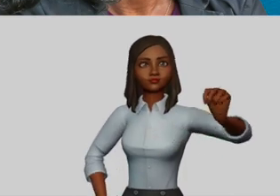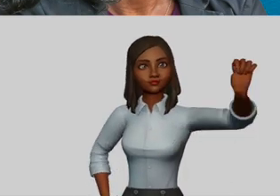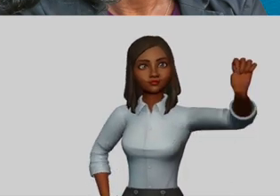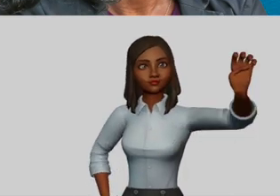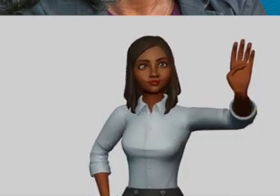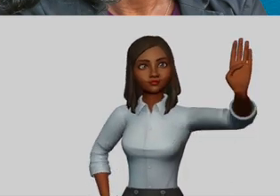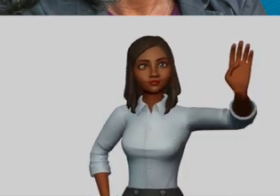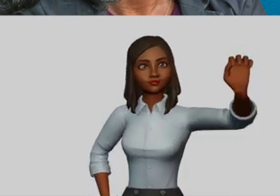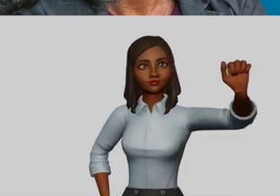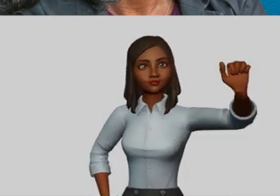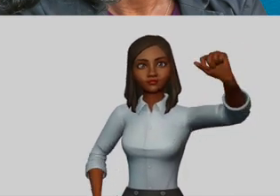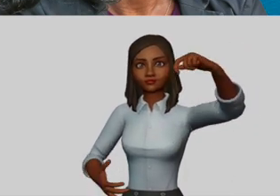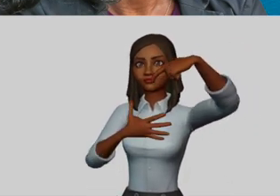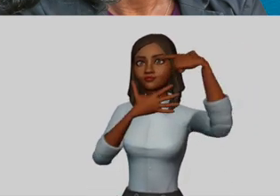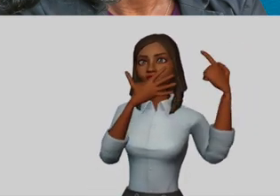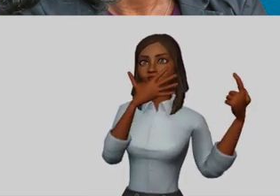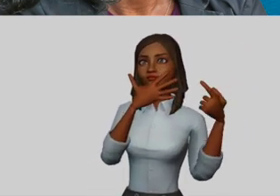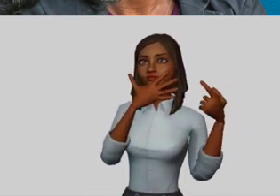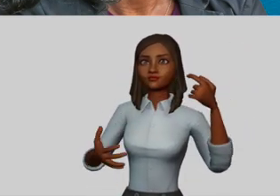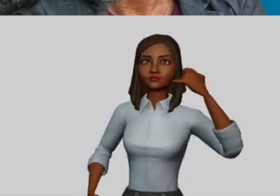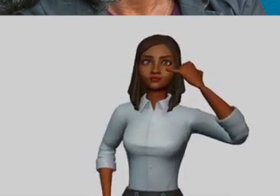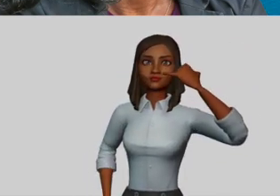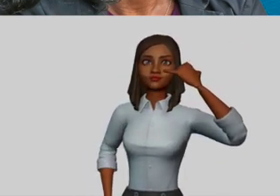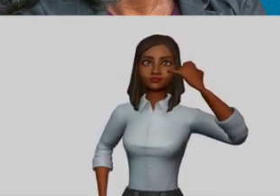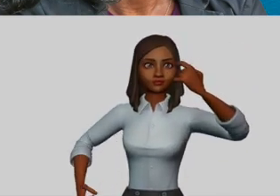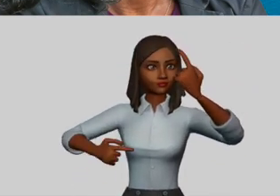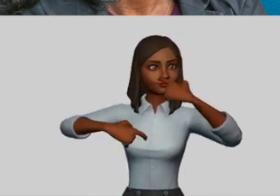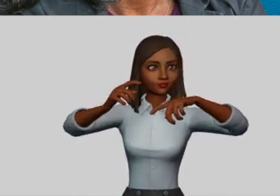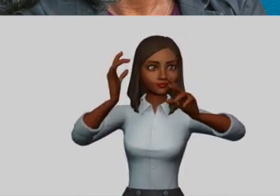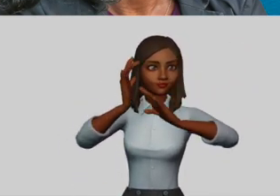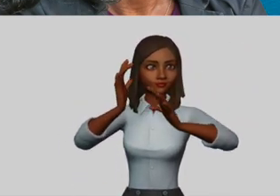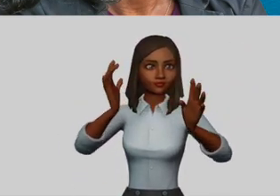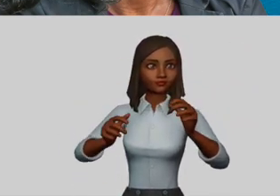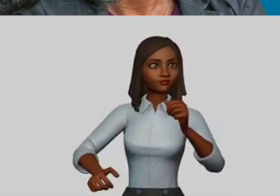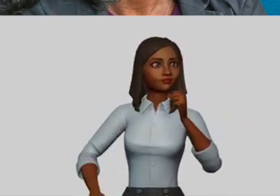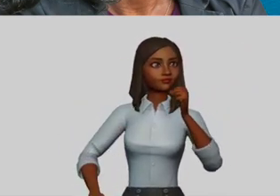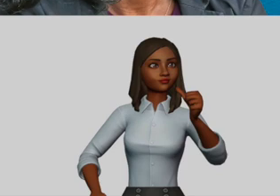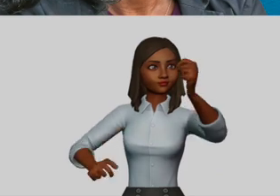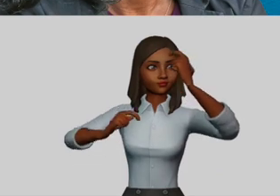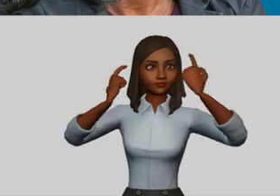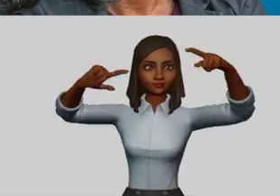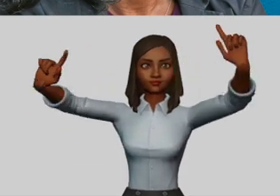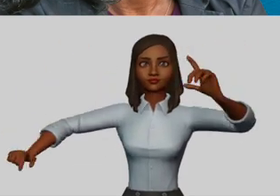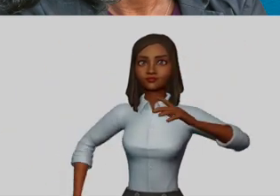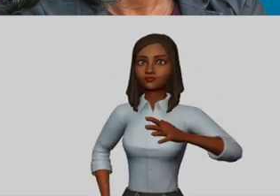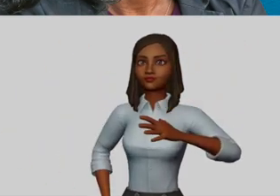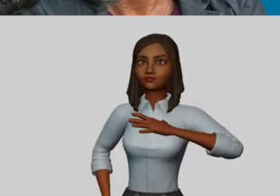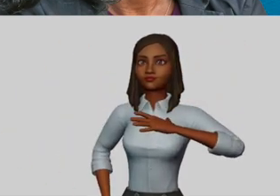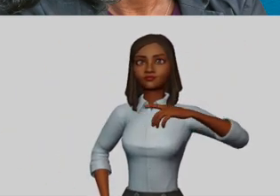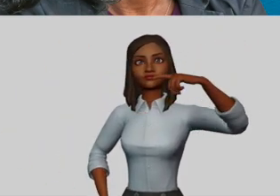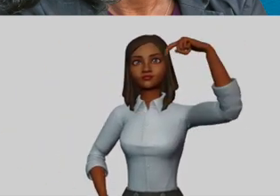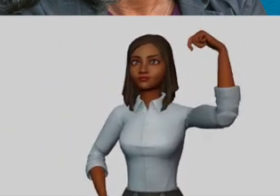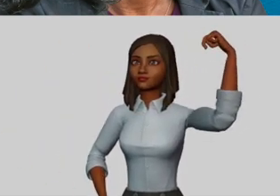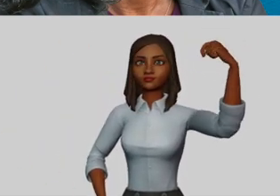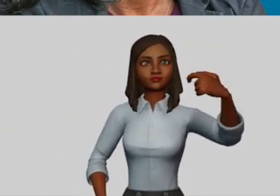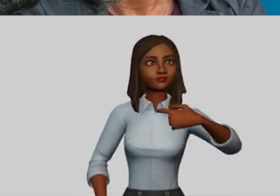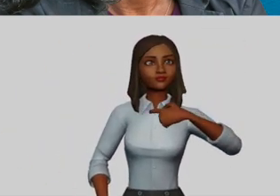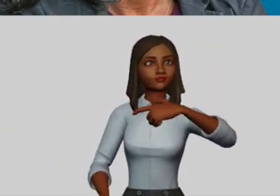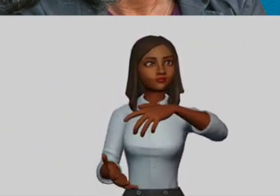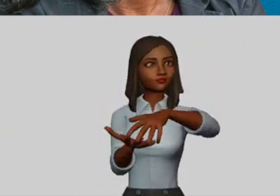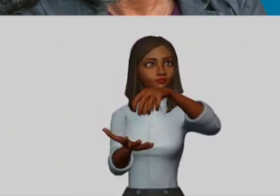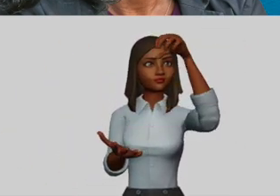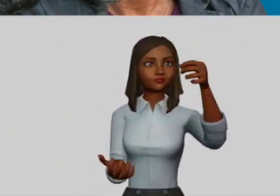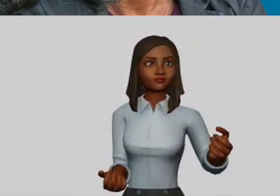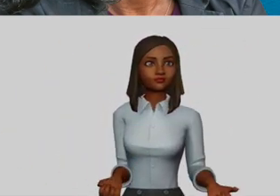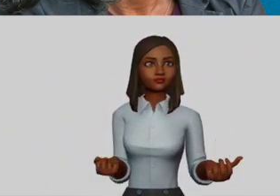Reconexión de voz para hablar en nuestros celulares, para hablar con nuestros carros. Entonces, yo de verdad creo que